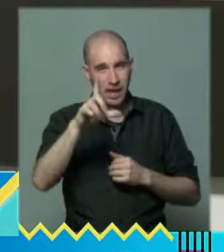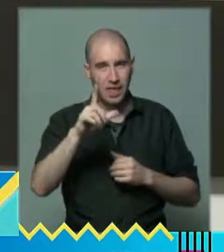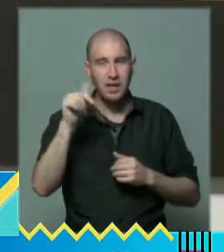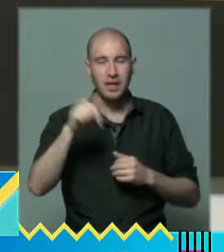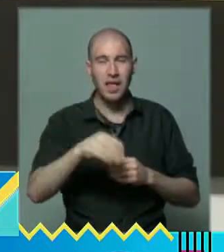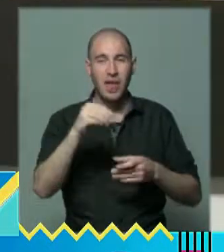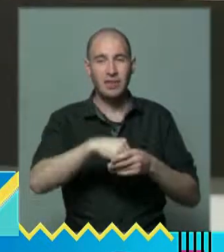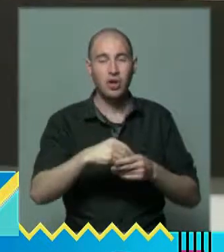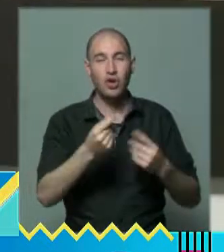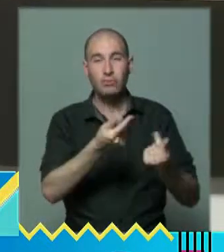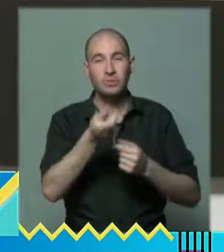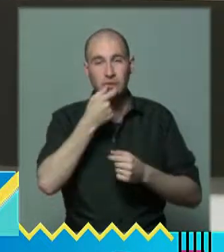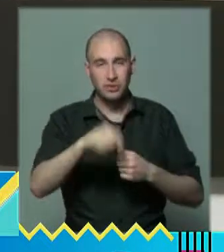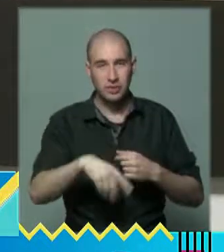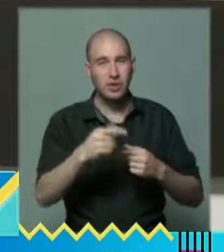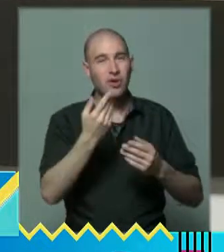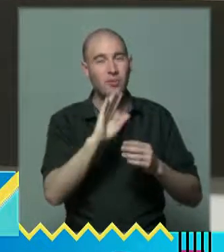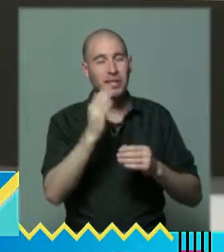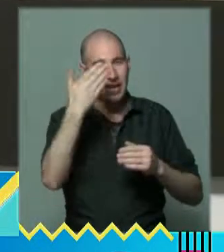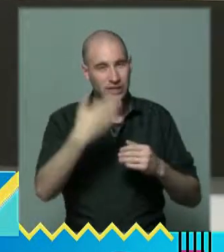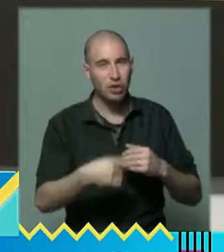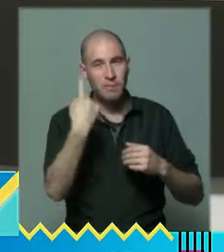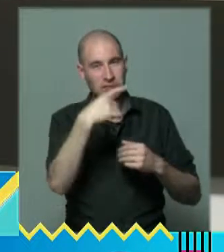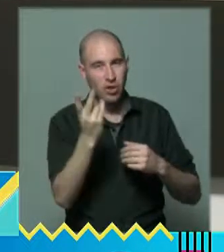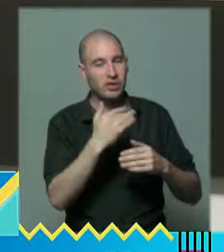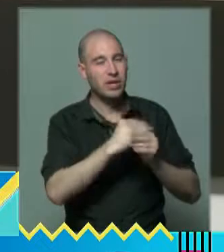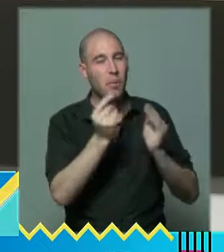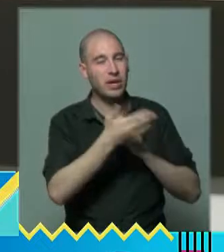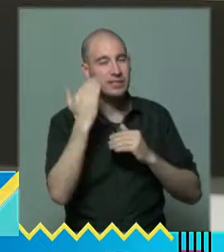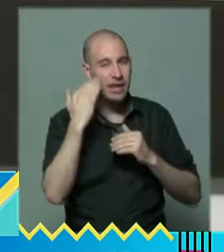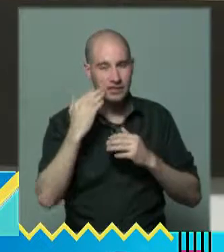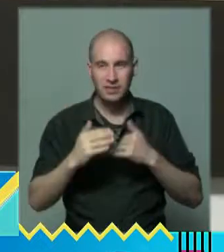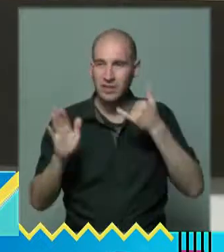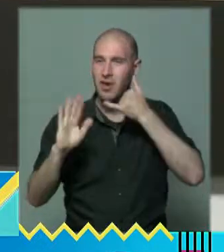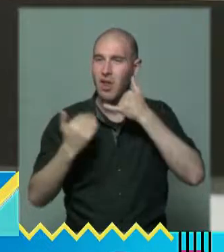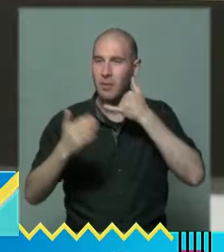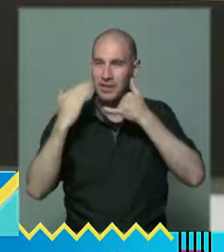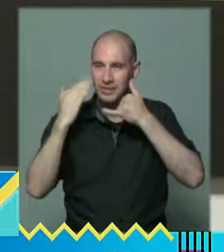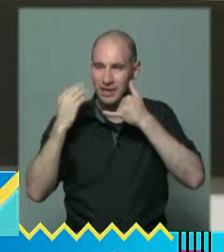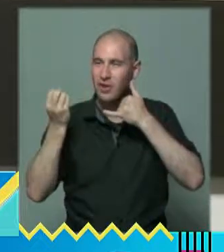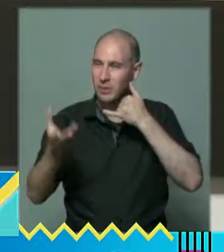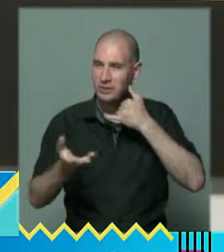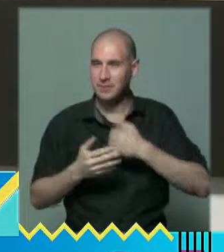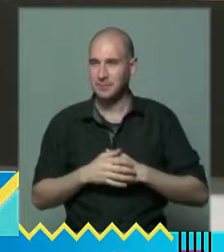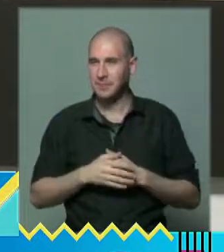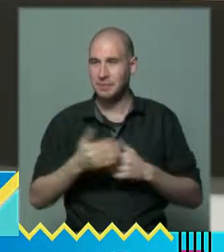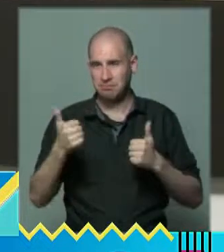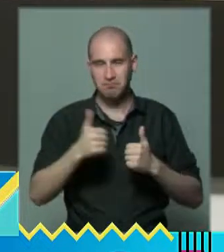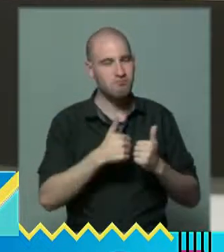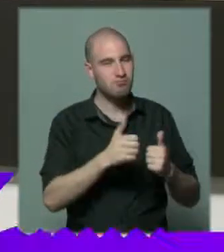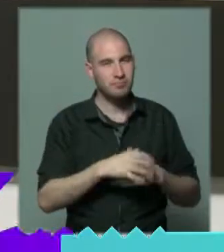quien es de Consumidores Mendocinos. ¿Qué tal, Gisela? Gastón Lucero y Marcelo Sastre te saludan. Buenas tardes. Hola chicos, buenas tardes. ¿Cómo andan?